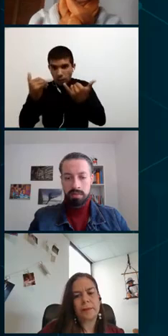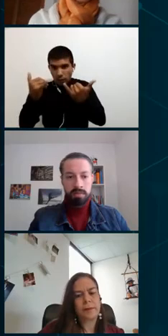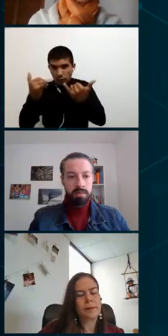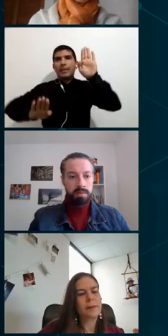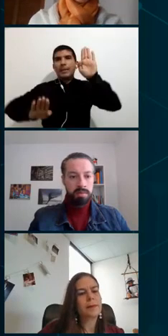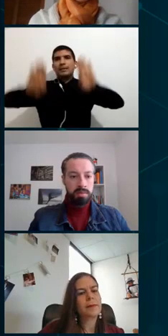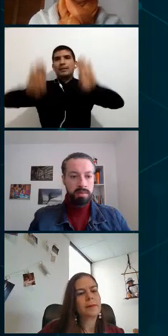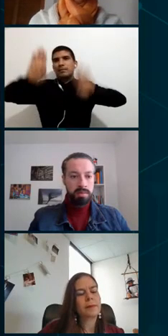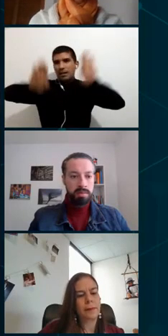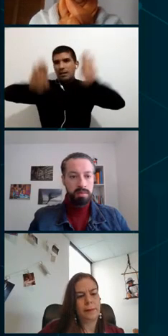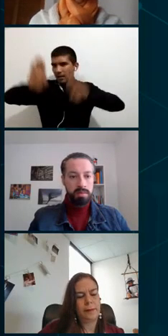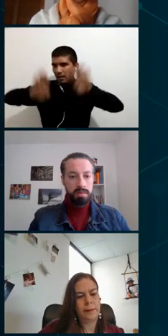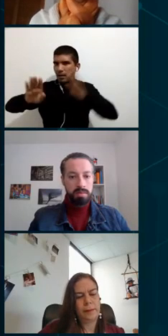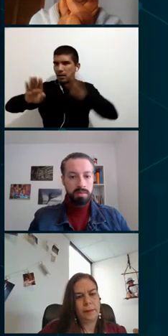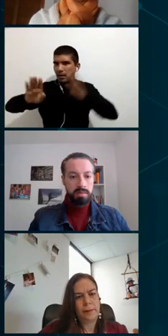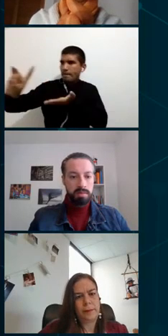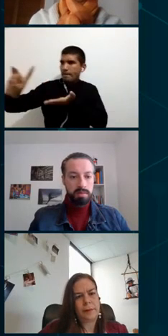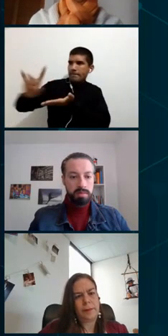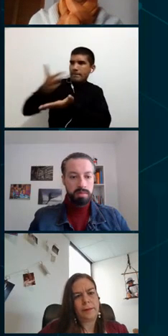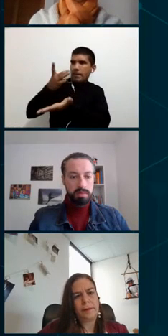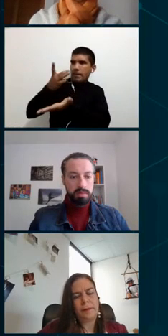hay alguien que se anime